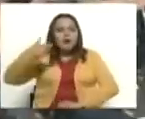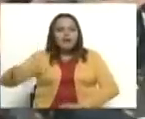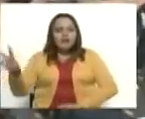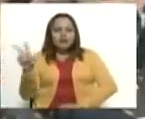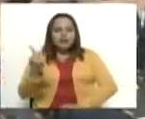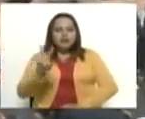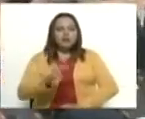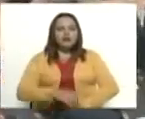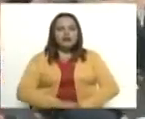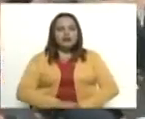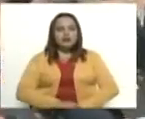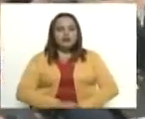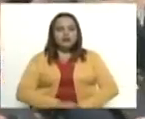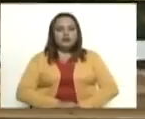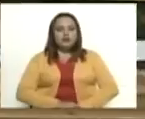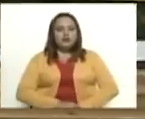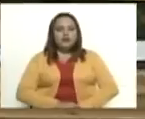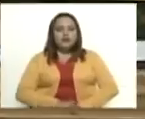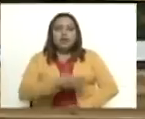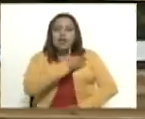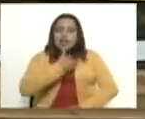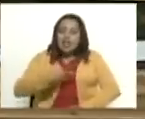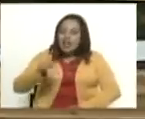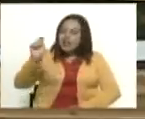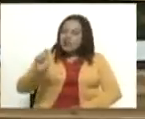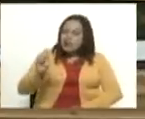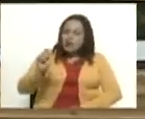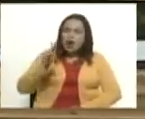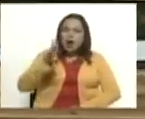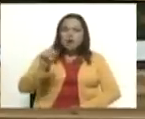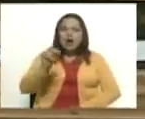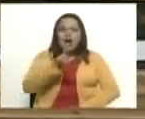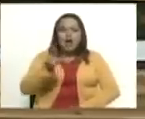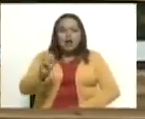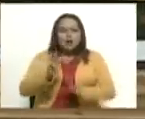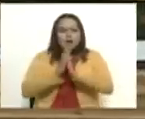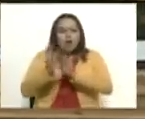venezolano. ¿Quisiera el diputado Parra para el acuerdo del día de hoy?